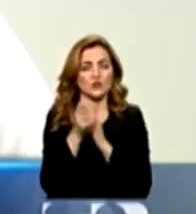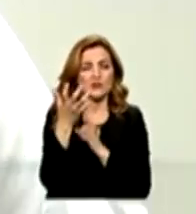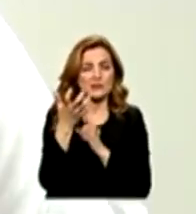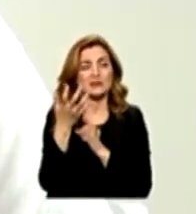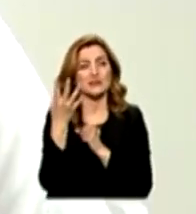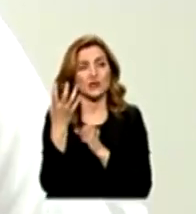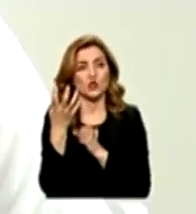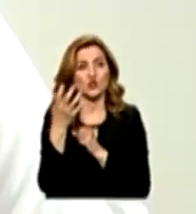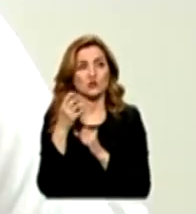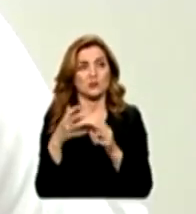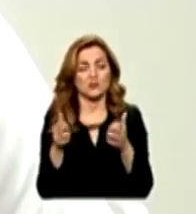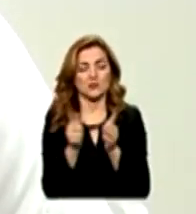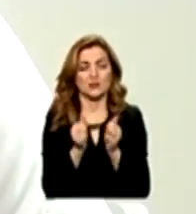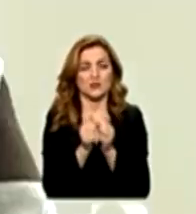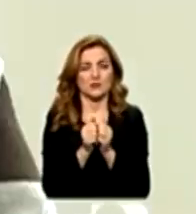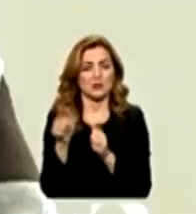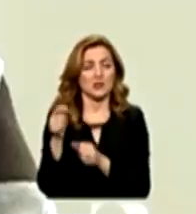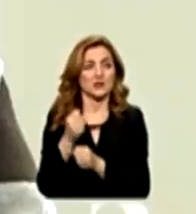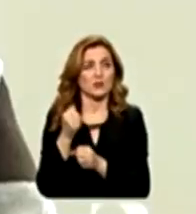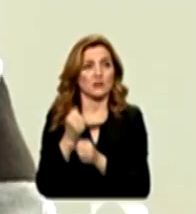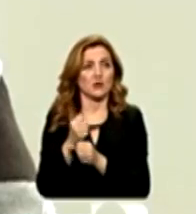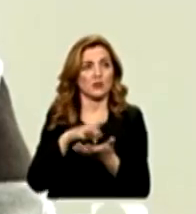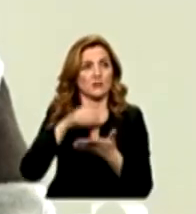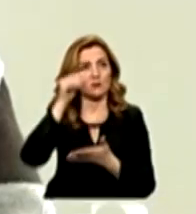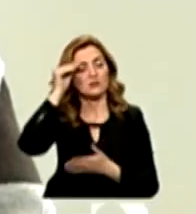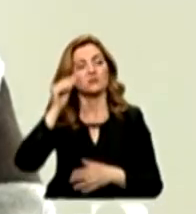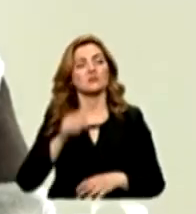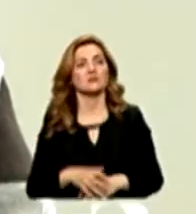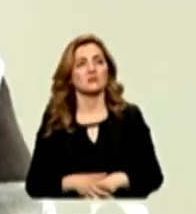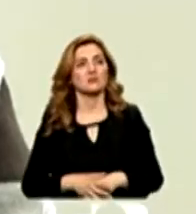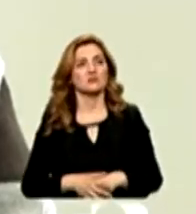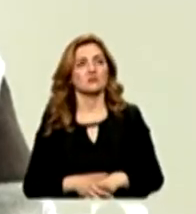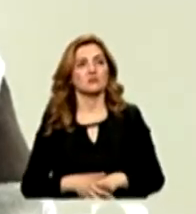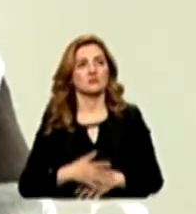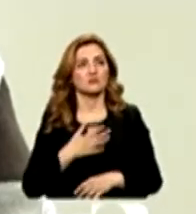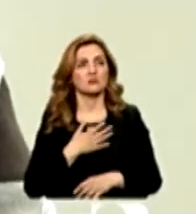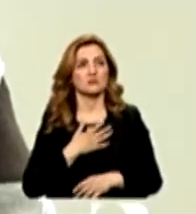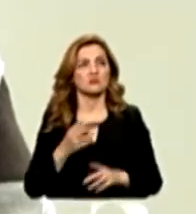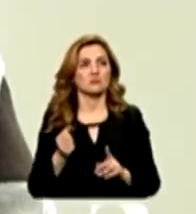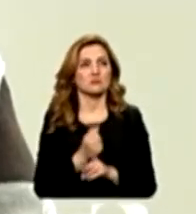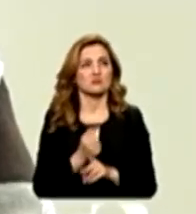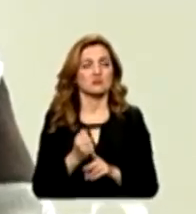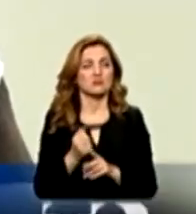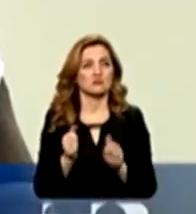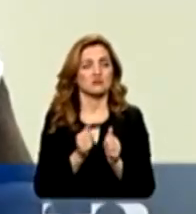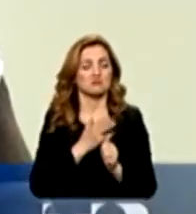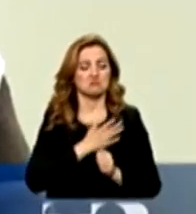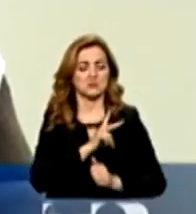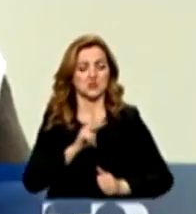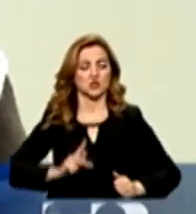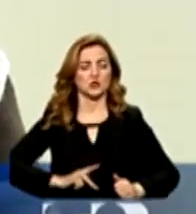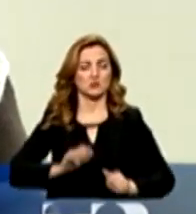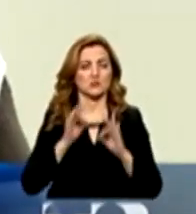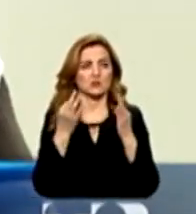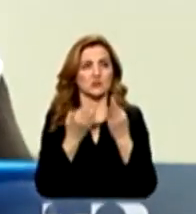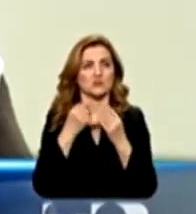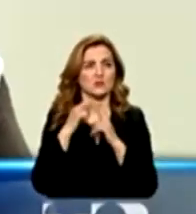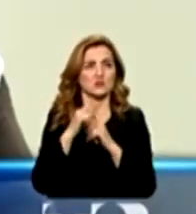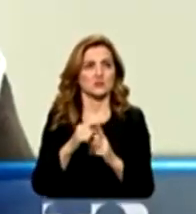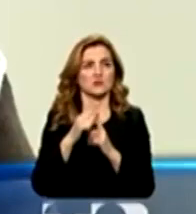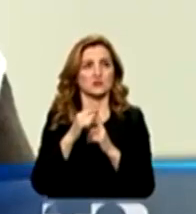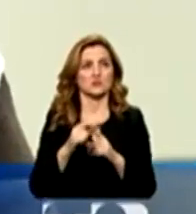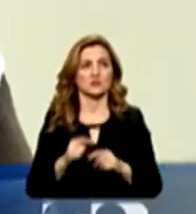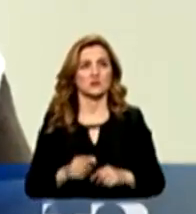años, yo ya era maquinero en Furukawa. Yo fui maltratada con mi personal y mi familia,